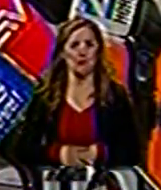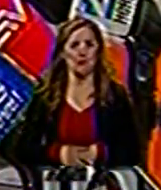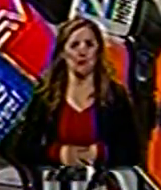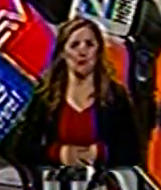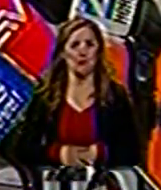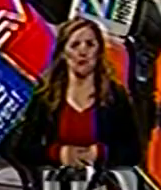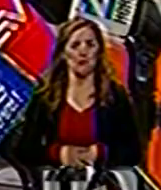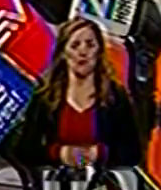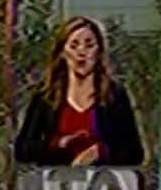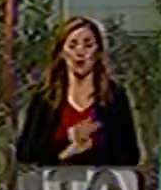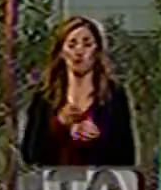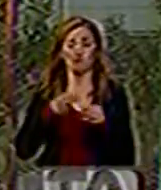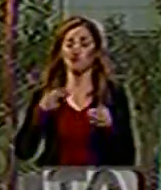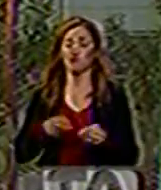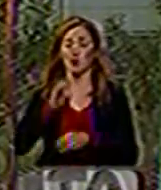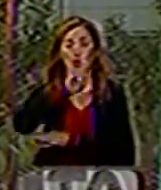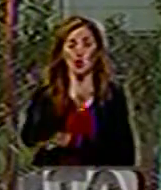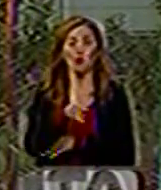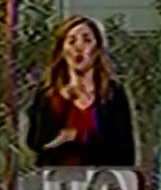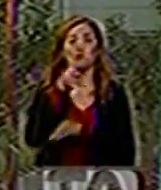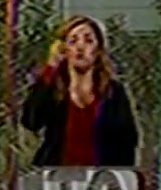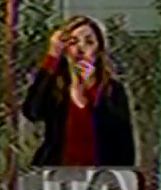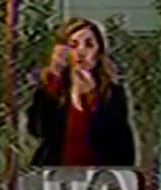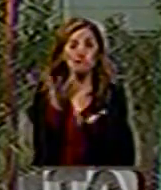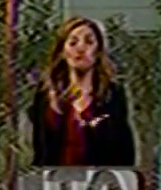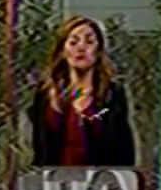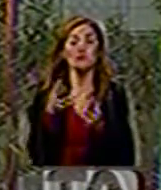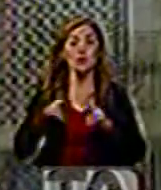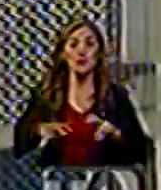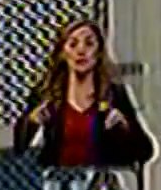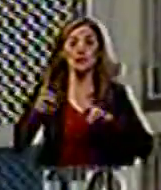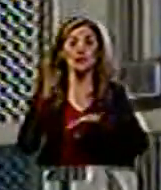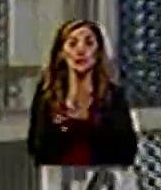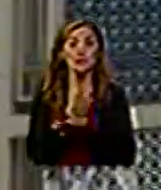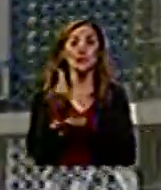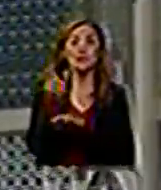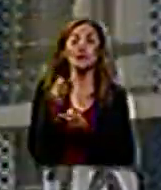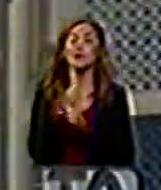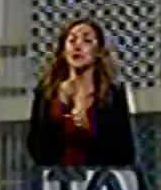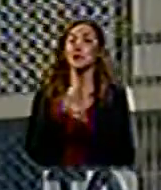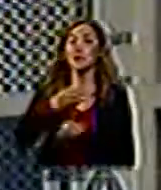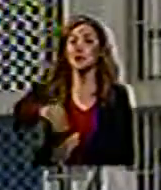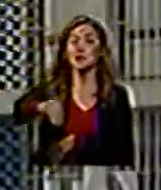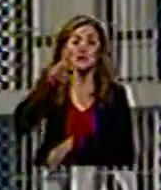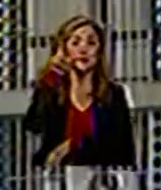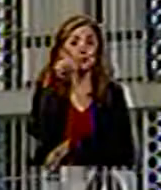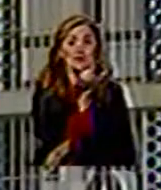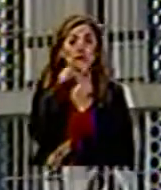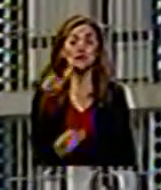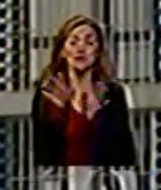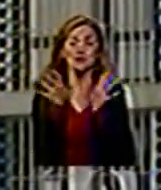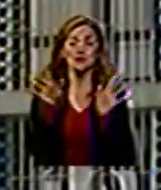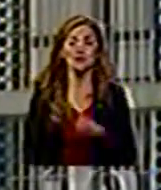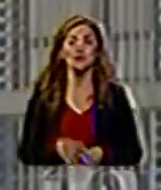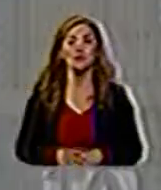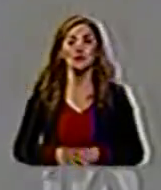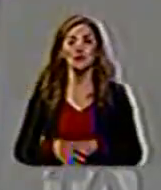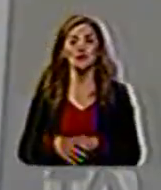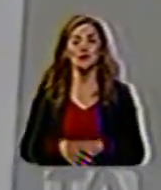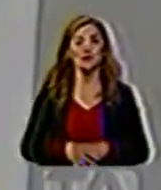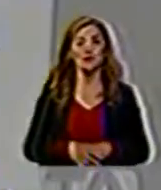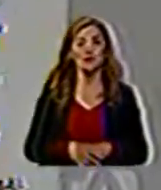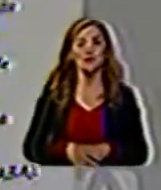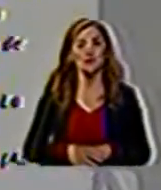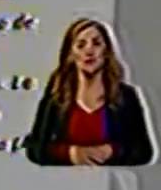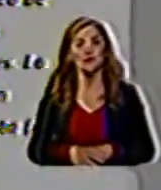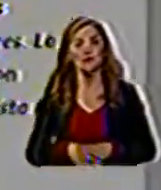no hay motivos para eso. El jueves se conoció también de la indagación previa que oficialmente abrió el miércoles la Fiscalía General del Estado. Y el portal